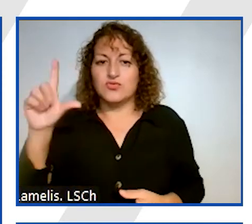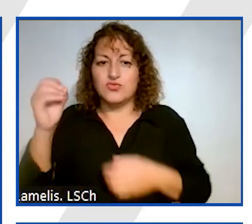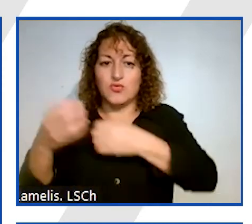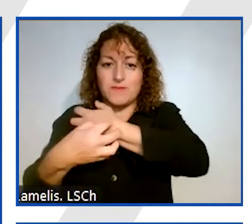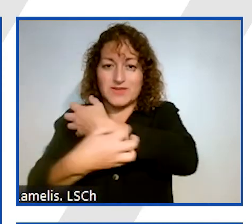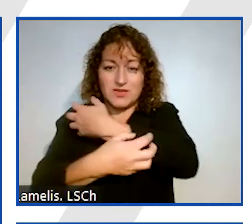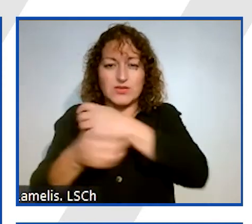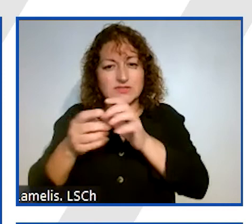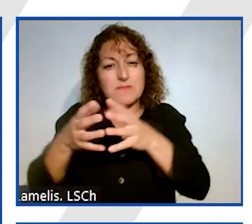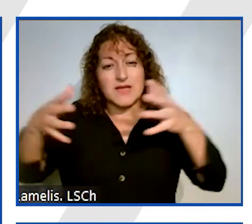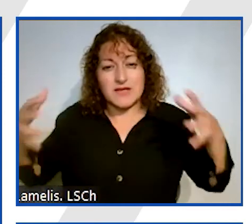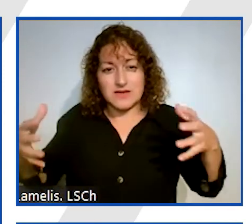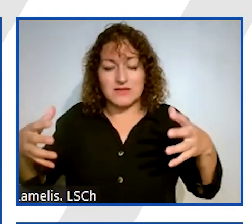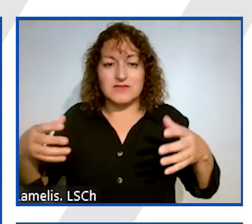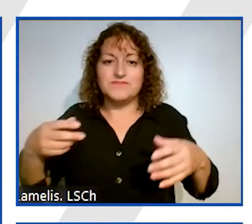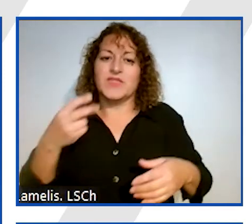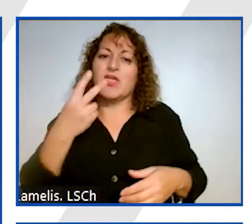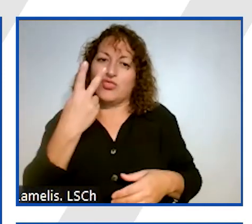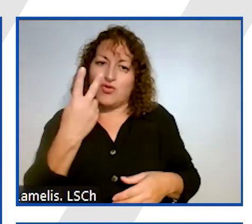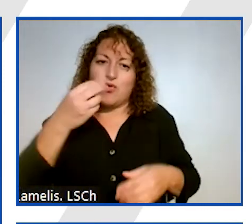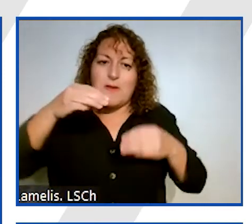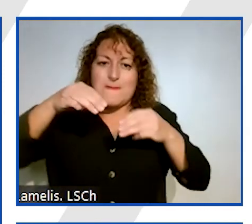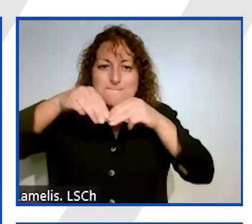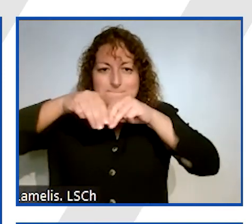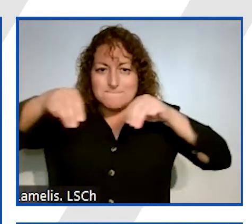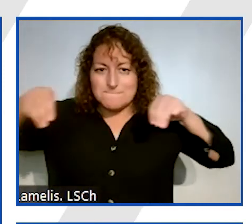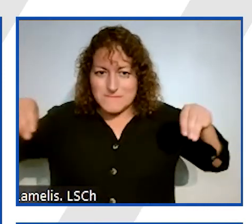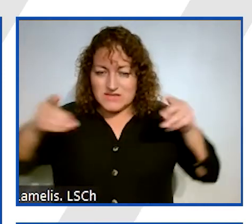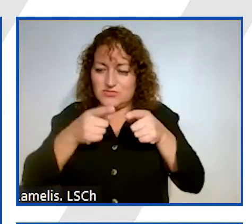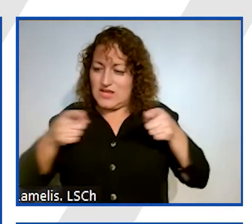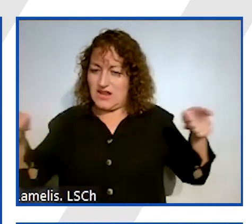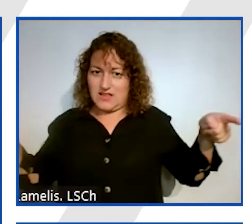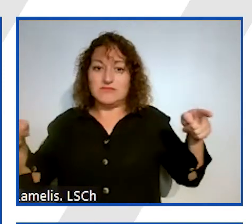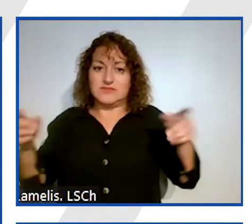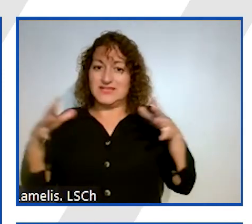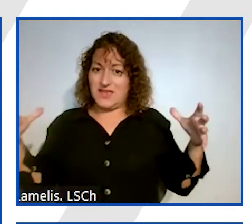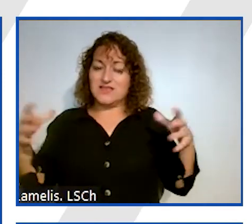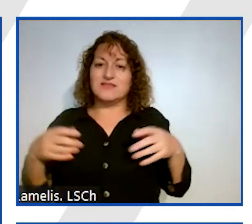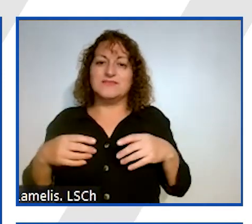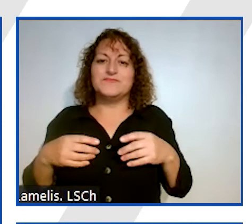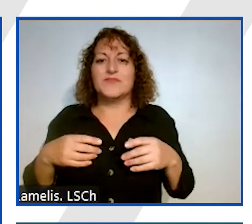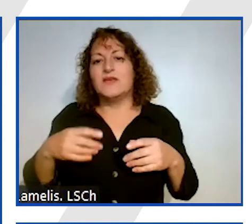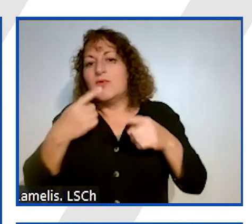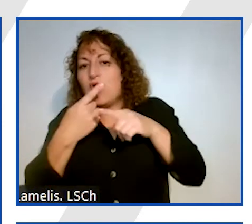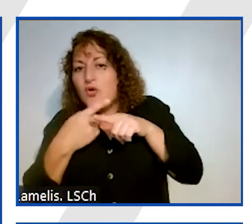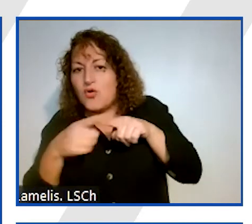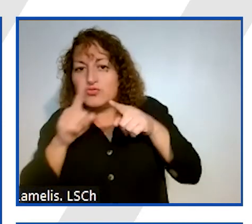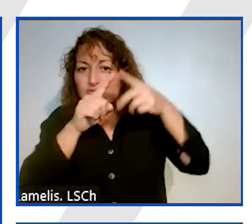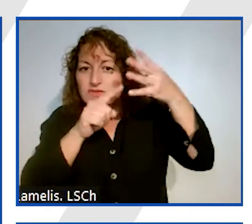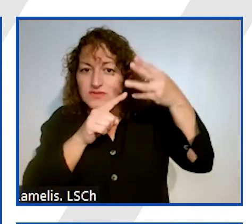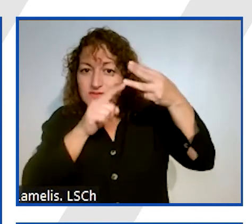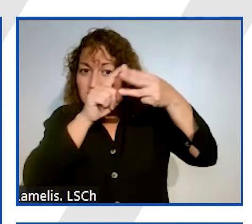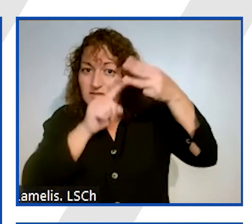conjunto, ese puede llegar hasta los 2 metros de largo. Es un animal bastante grande, versus los otros 3 que son de